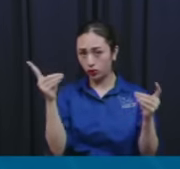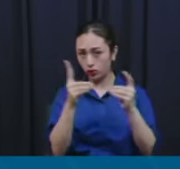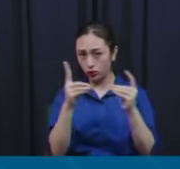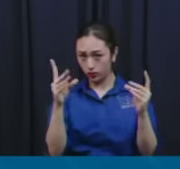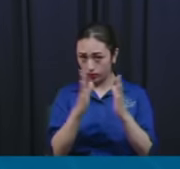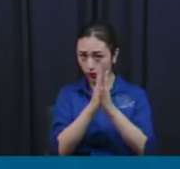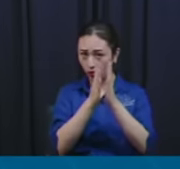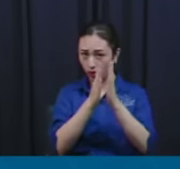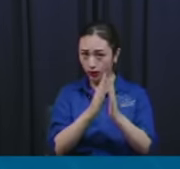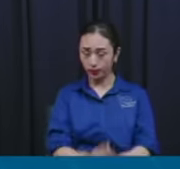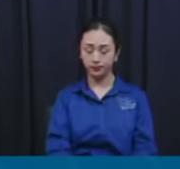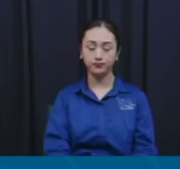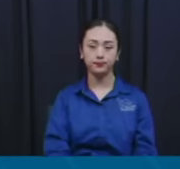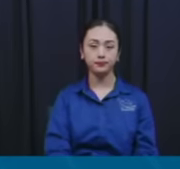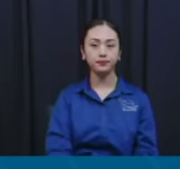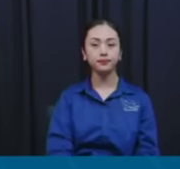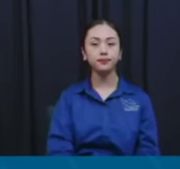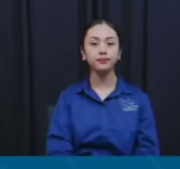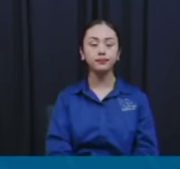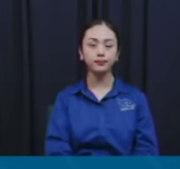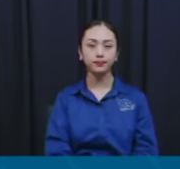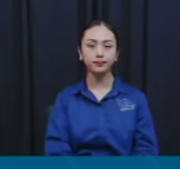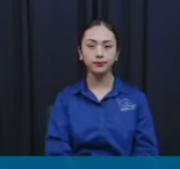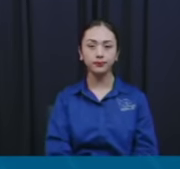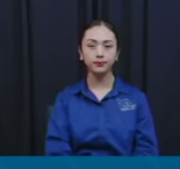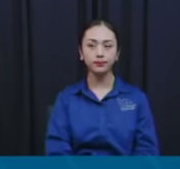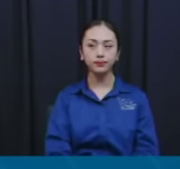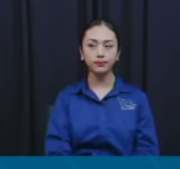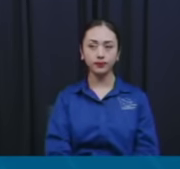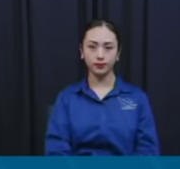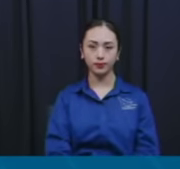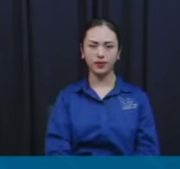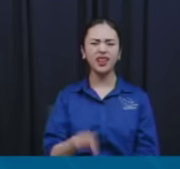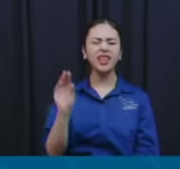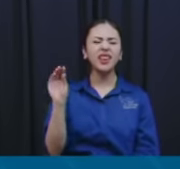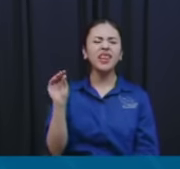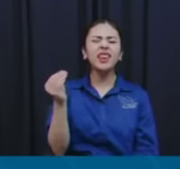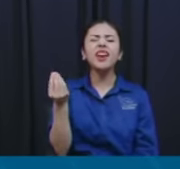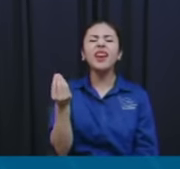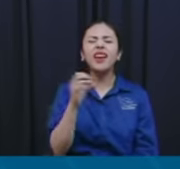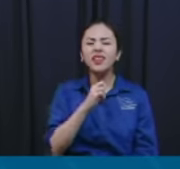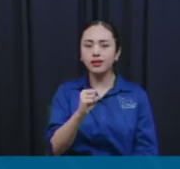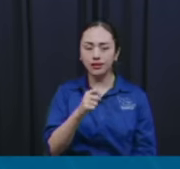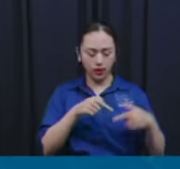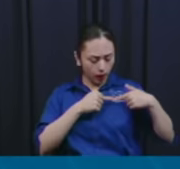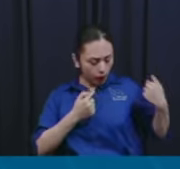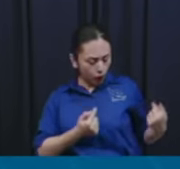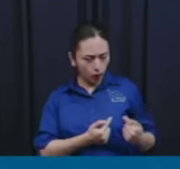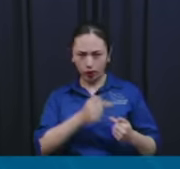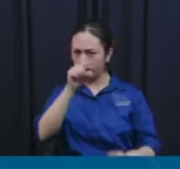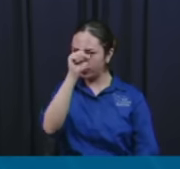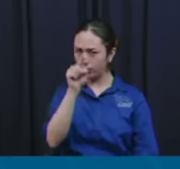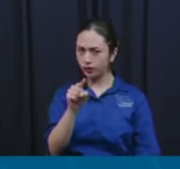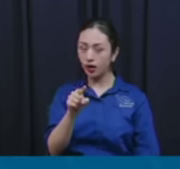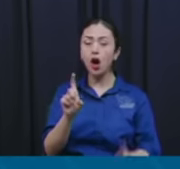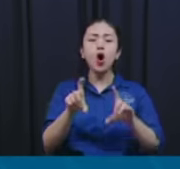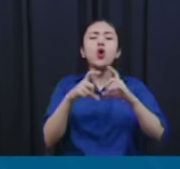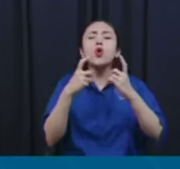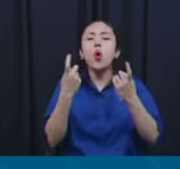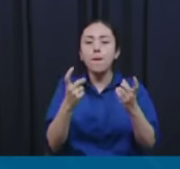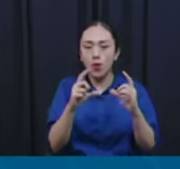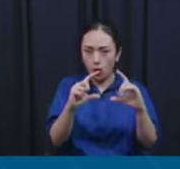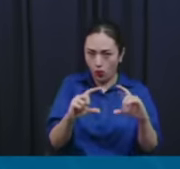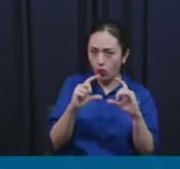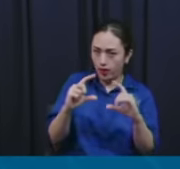ir así Qué es el corazón Cómo se guarda el